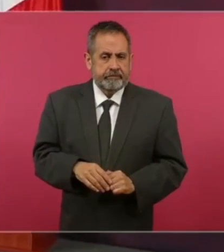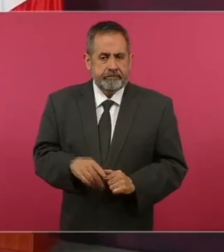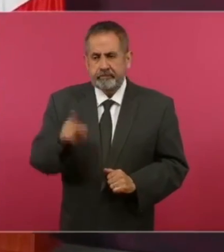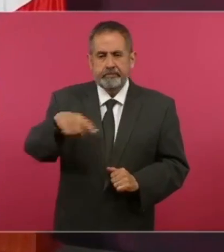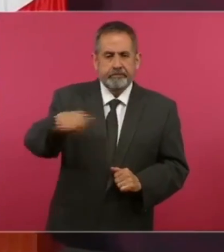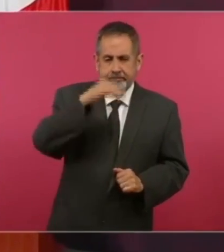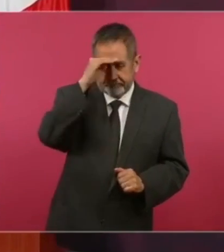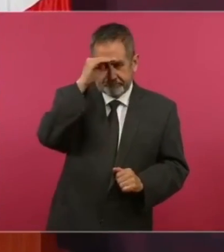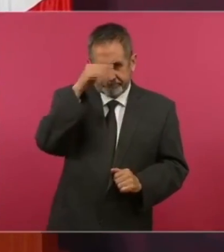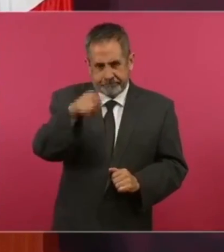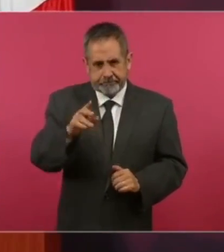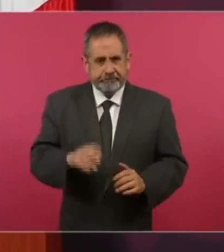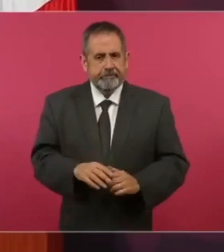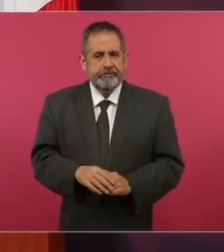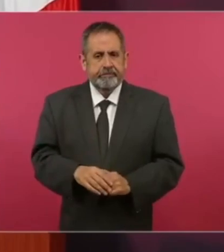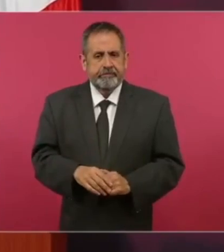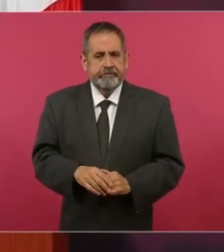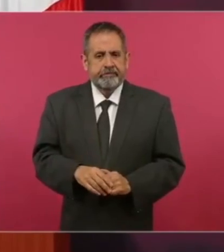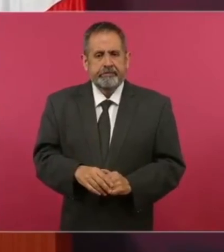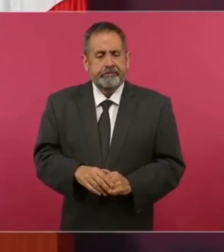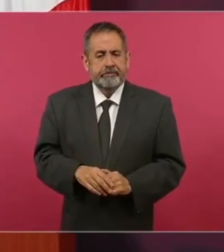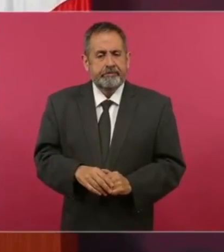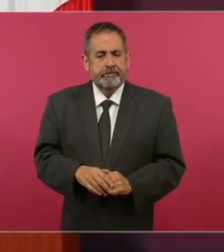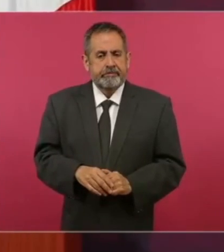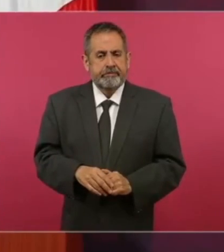piensan que pues solo